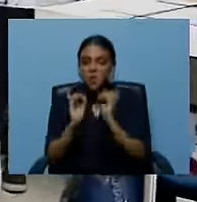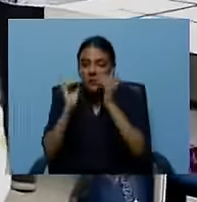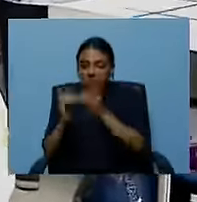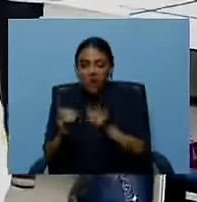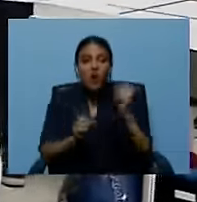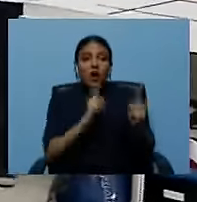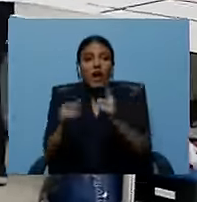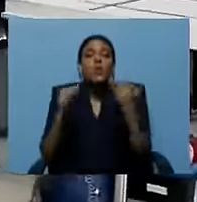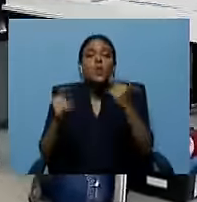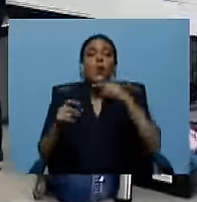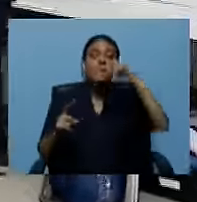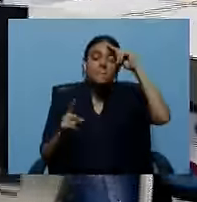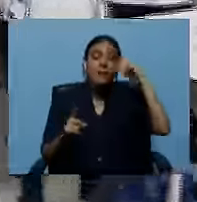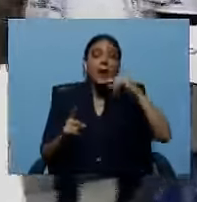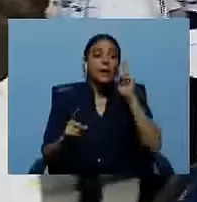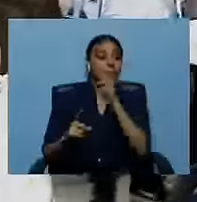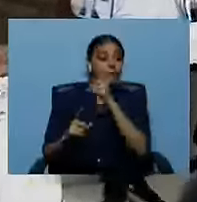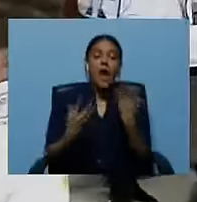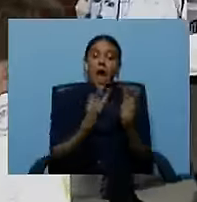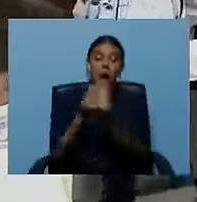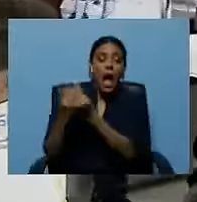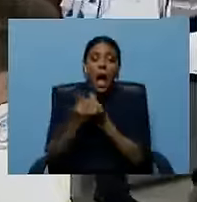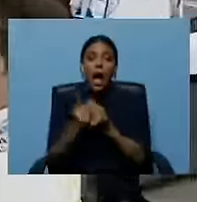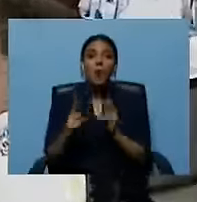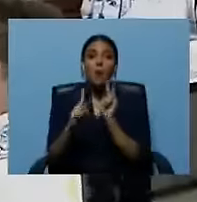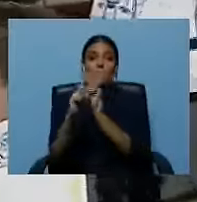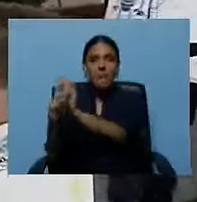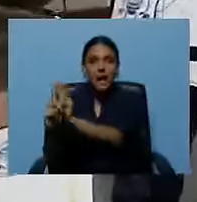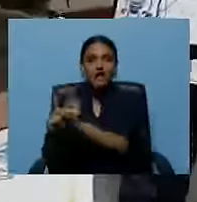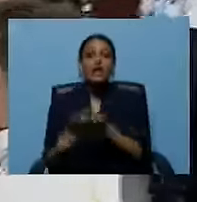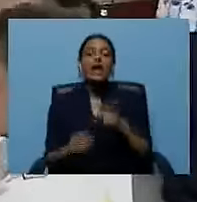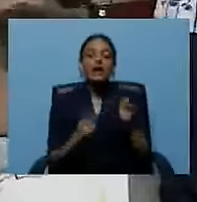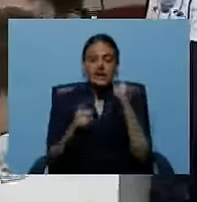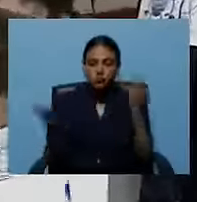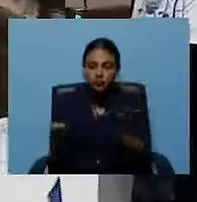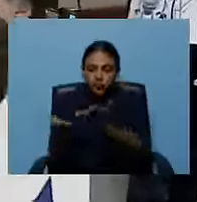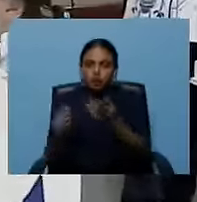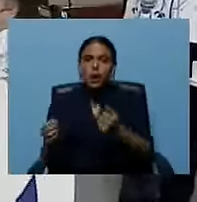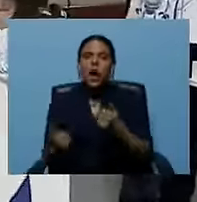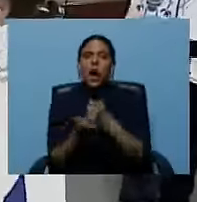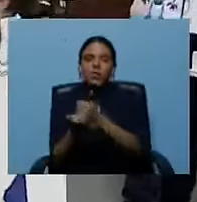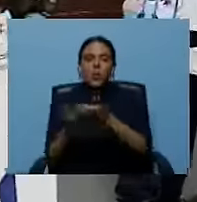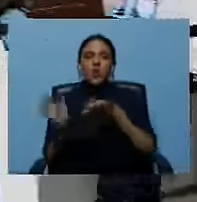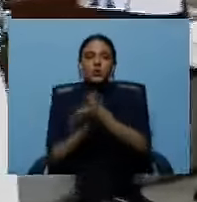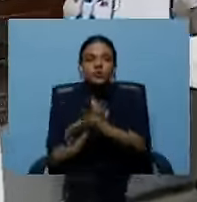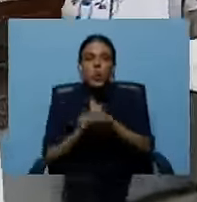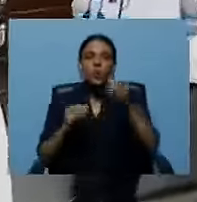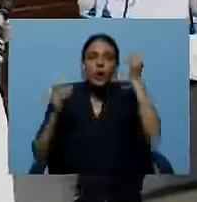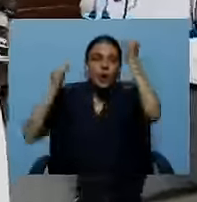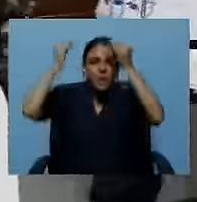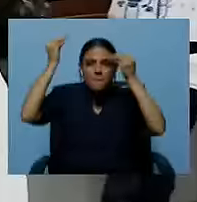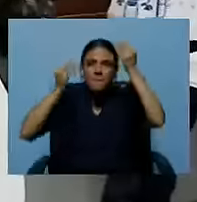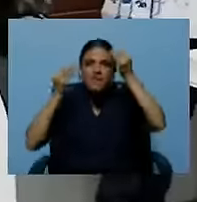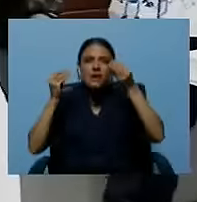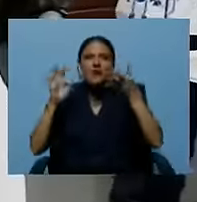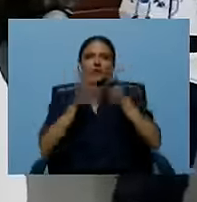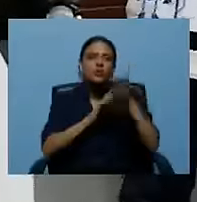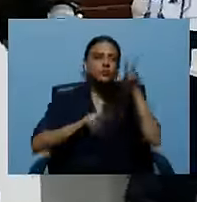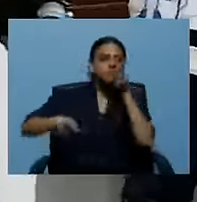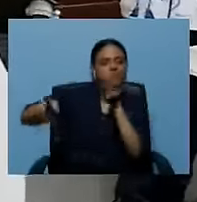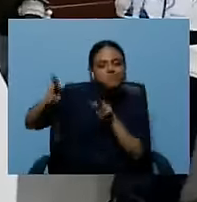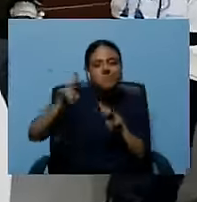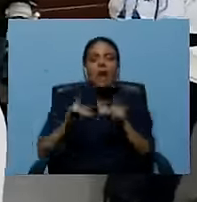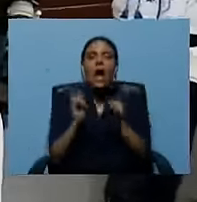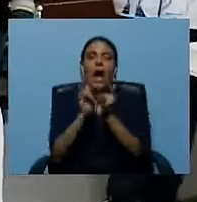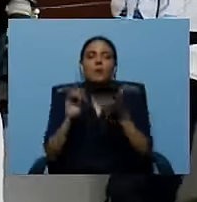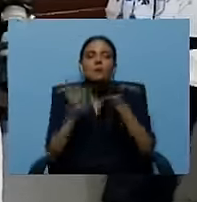sus padres también y por docentes que son maravillosos, que estimulan, por supuesto, el pensamiento, el análisis y el amor por la